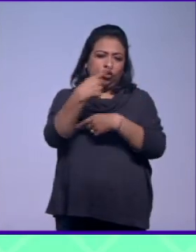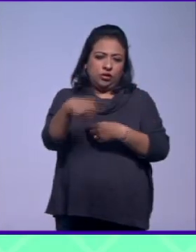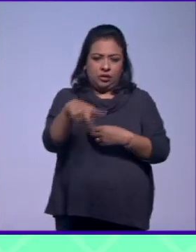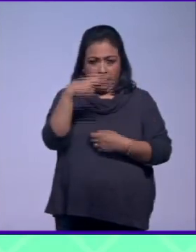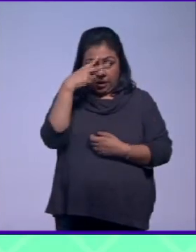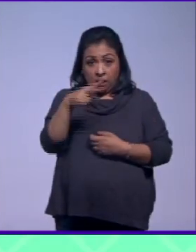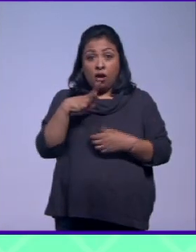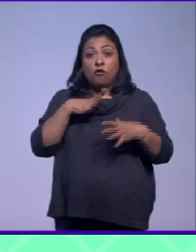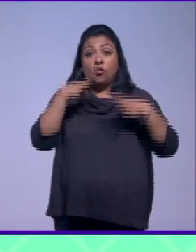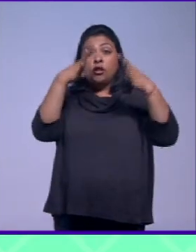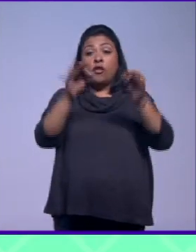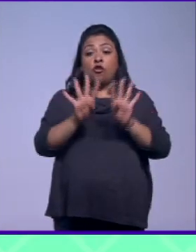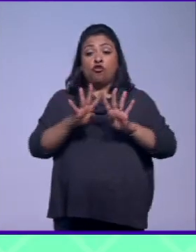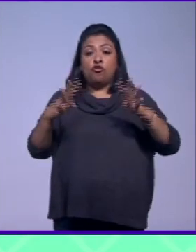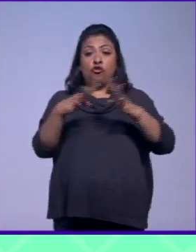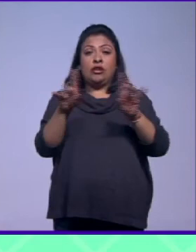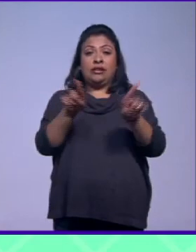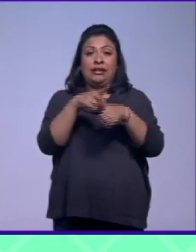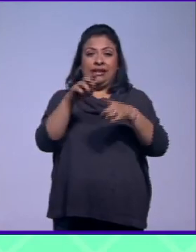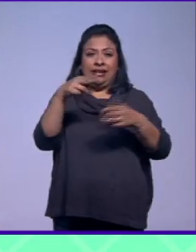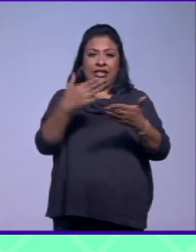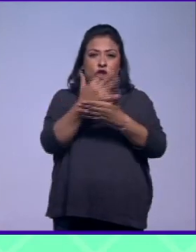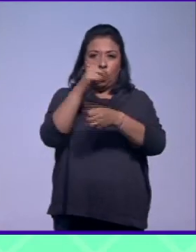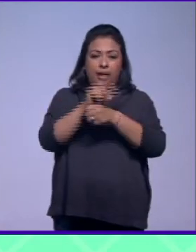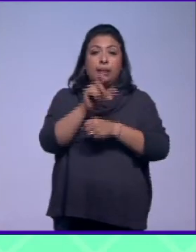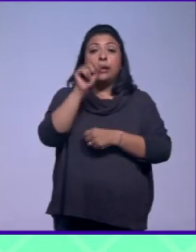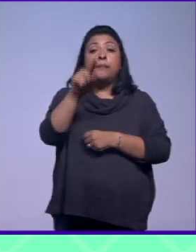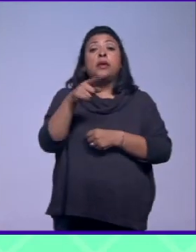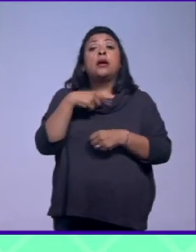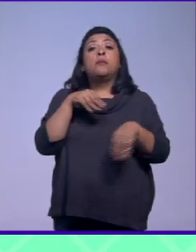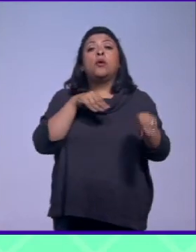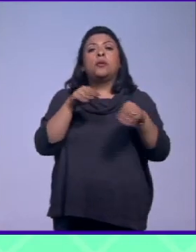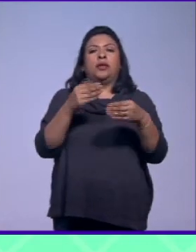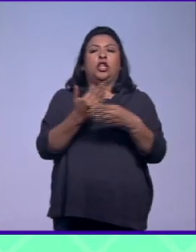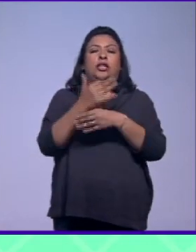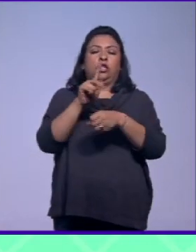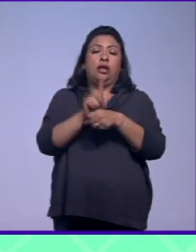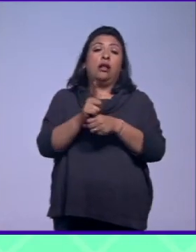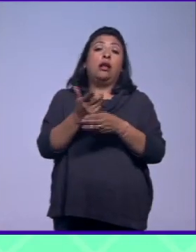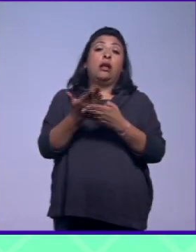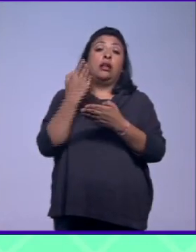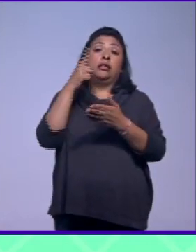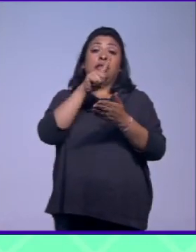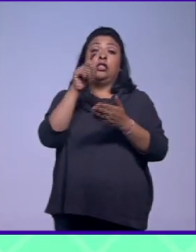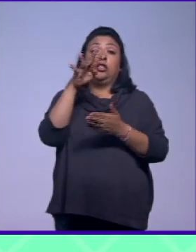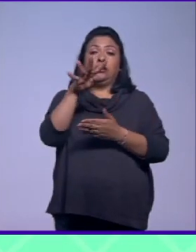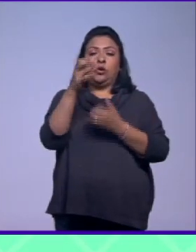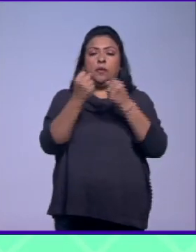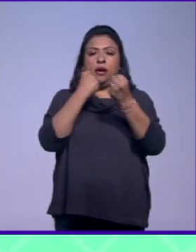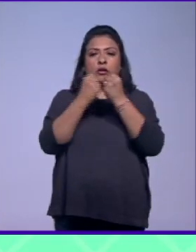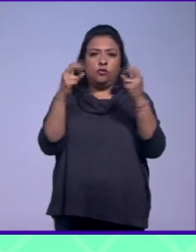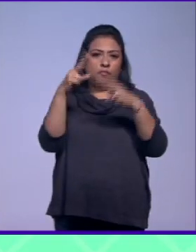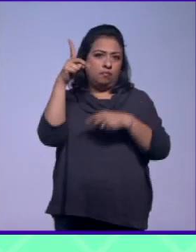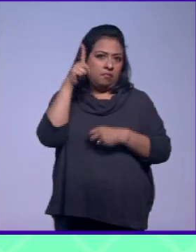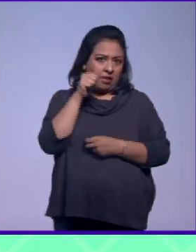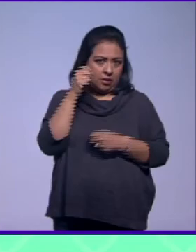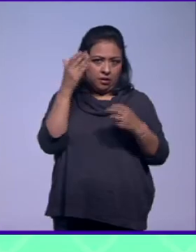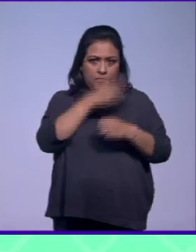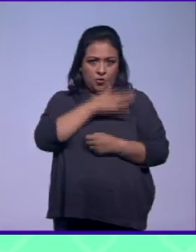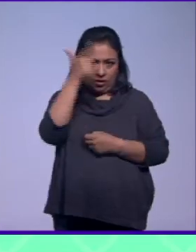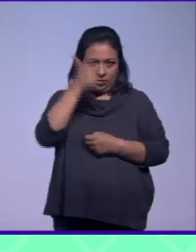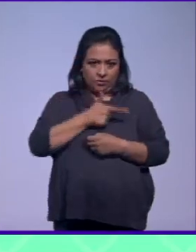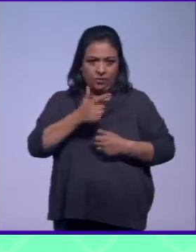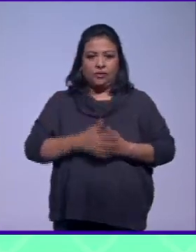fundador de la orquesta sinfónica nacional y además también del movimiento nacionalista nacido hace 119 años hasta mañana muy buenas noches